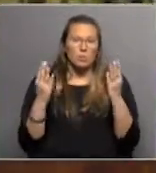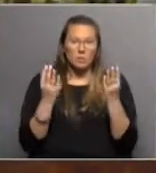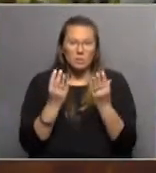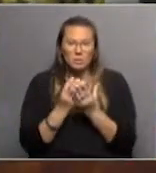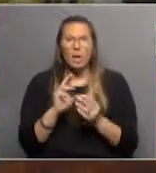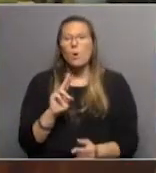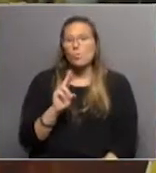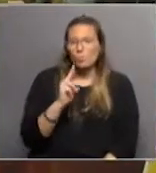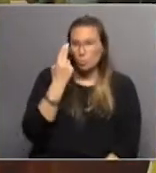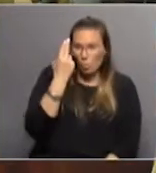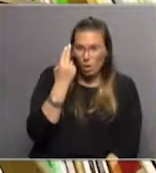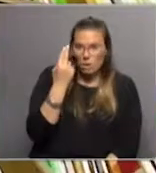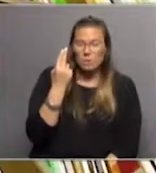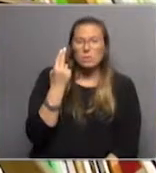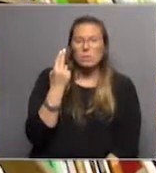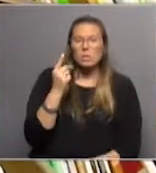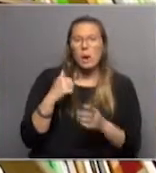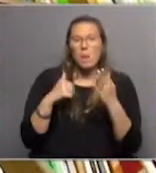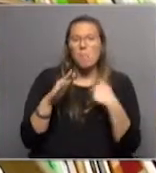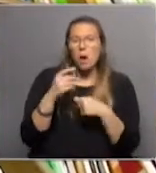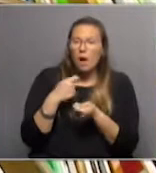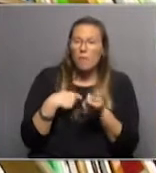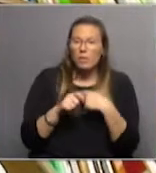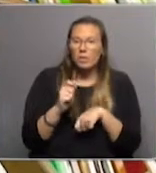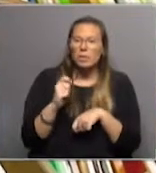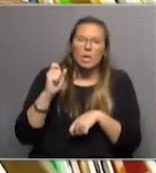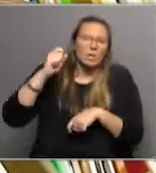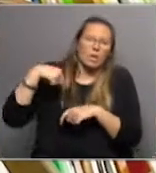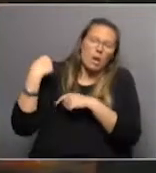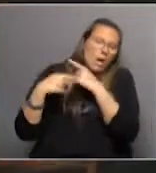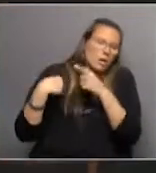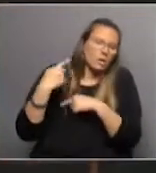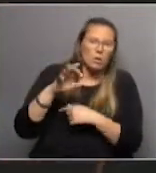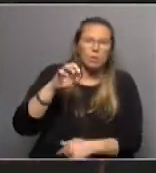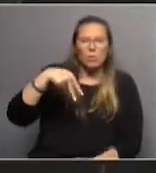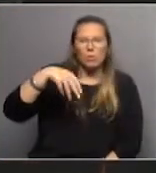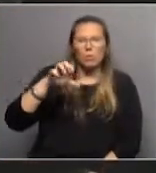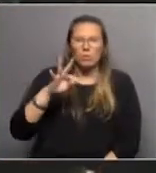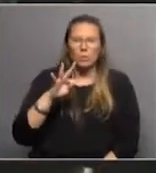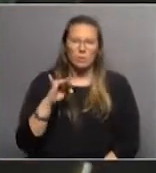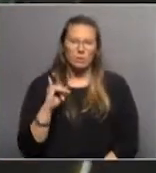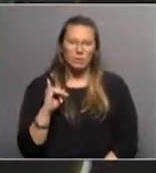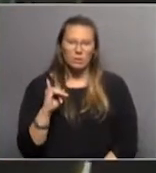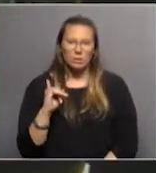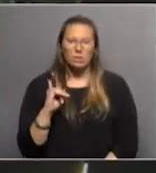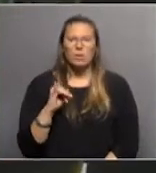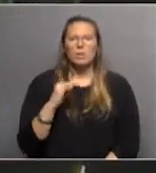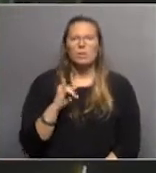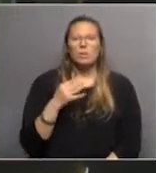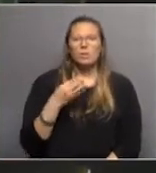literatura uruguaya, es la parte que más se vende. Y los clásicos siempre, ¿no? Onetti, por ejemplo, ¿no? Juan